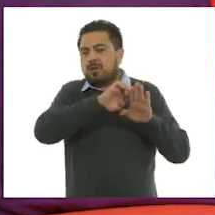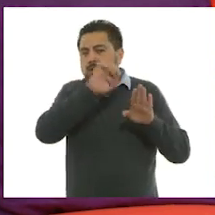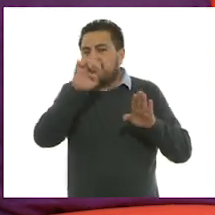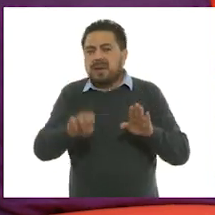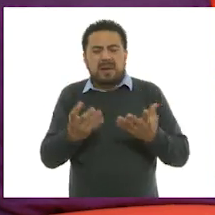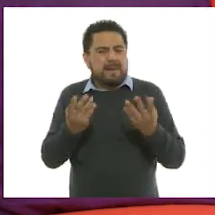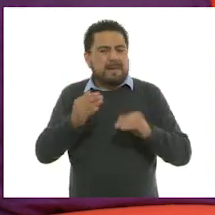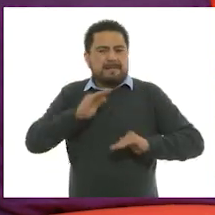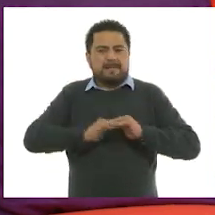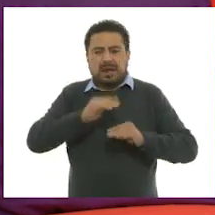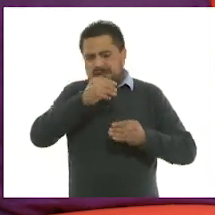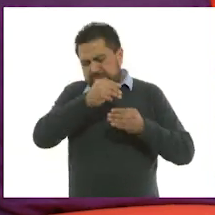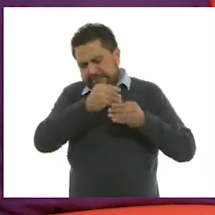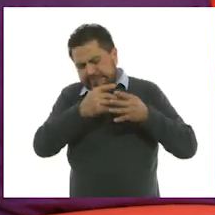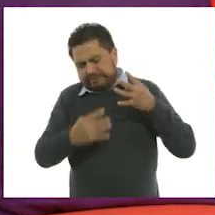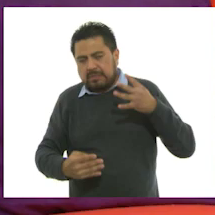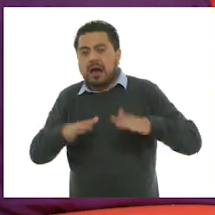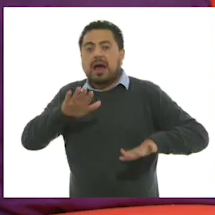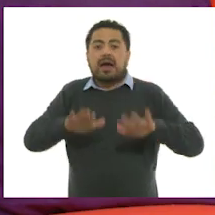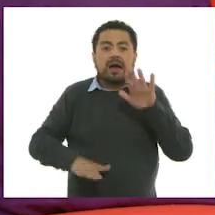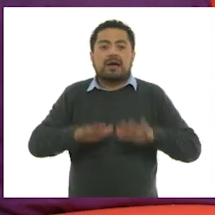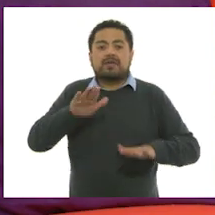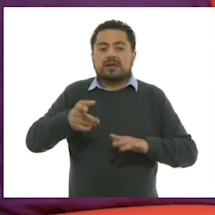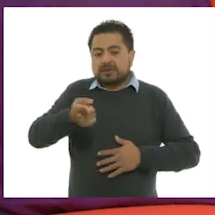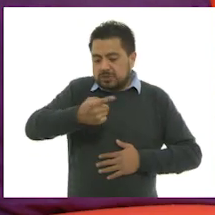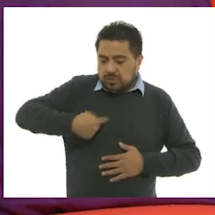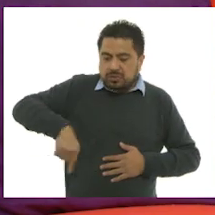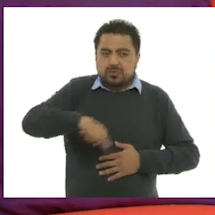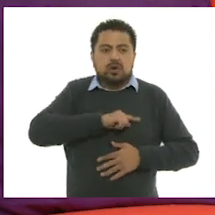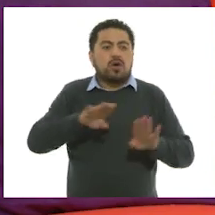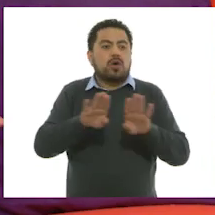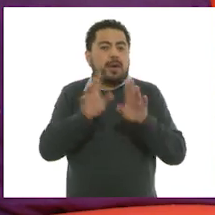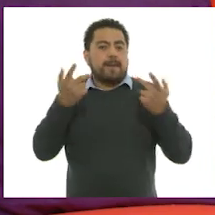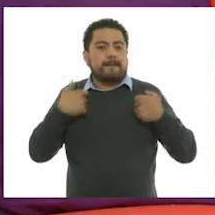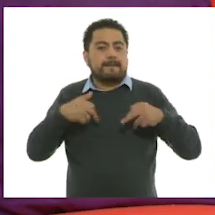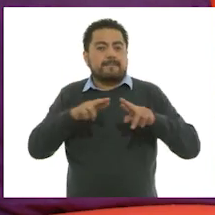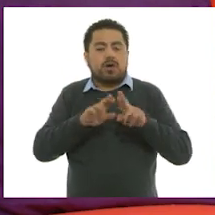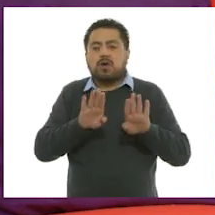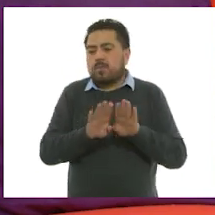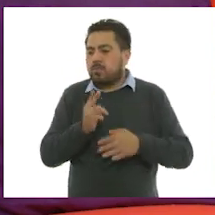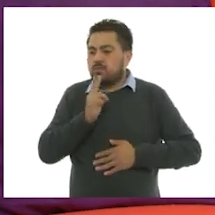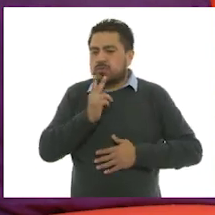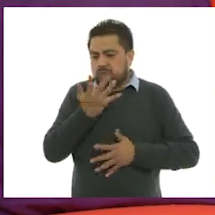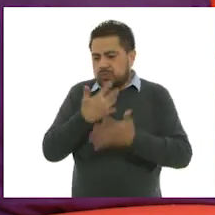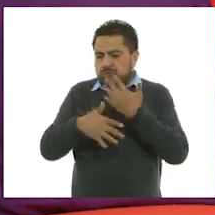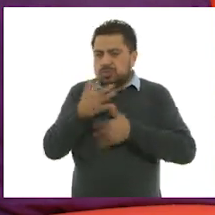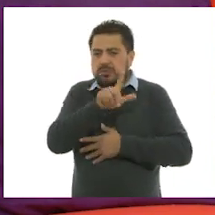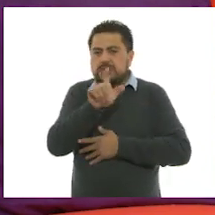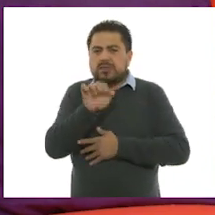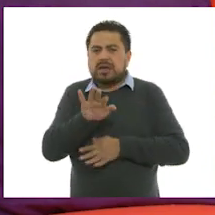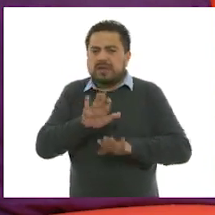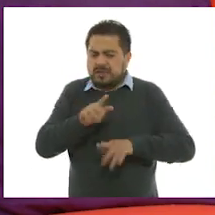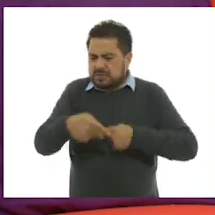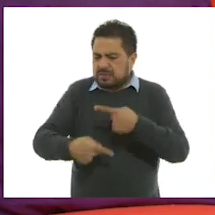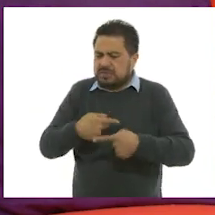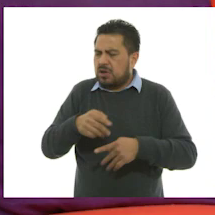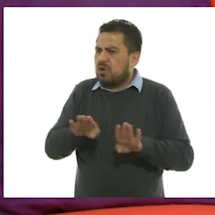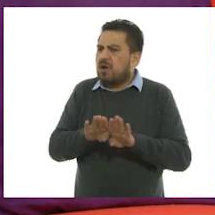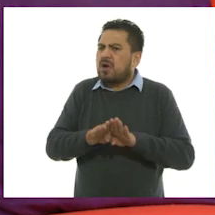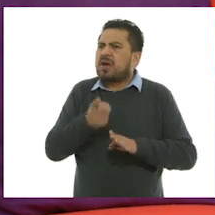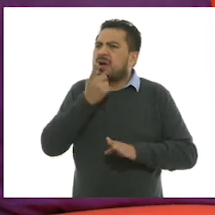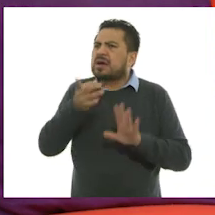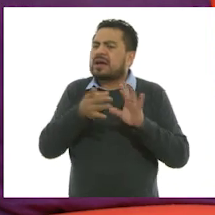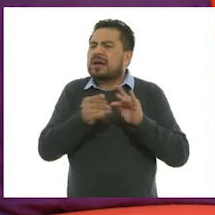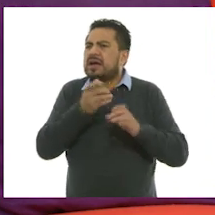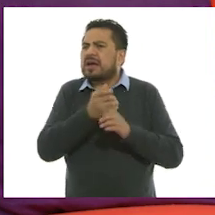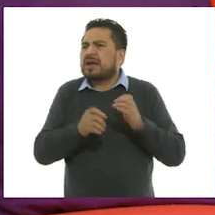entre muchos otros. A veces, entre nosotros, como maestros o como usuarios de lengua de señas, nos preguntamos ¿cómo se dice